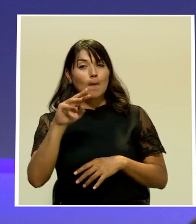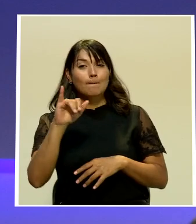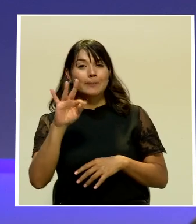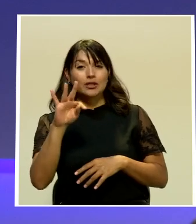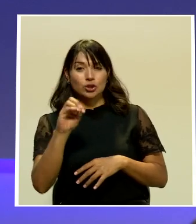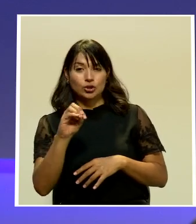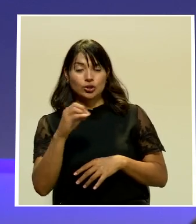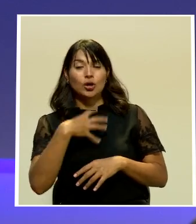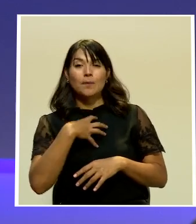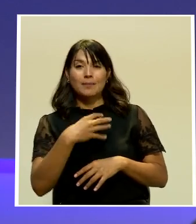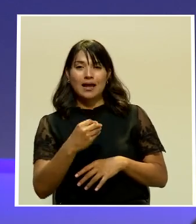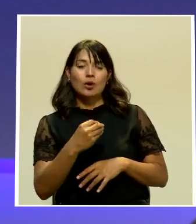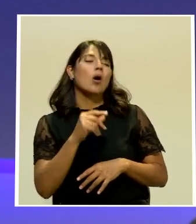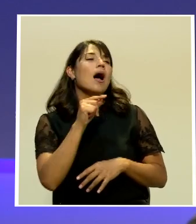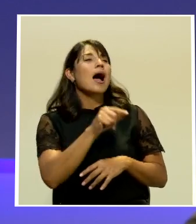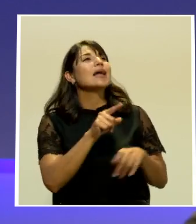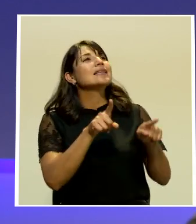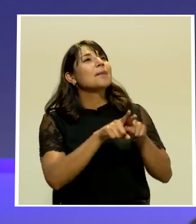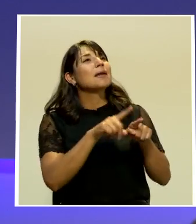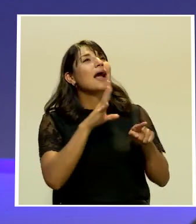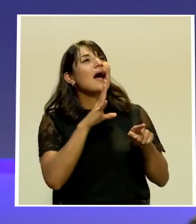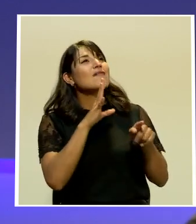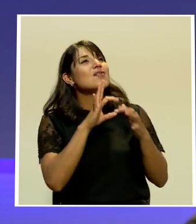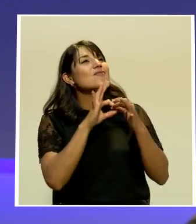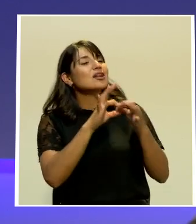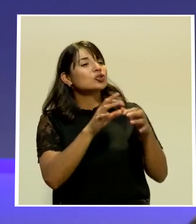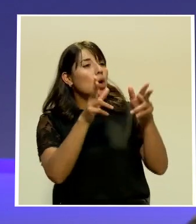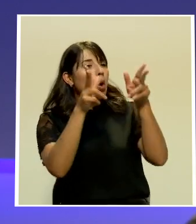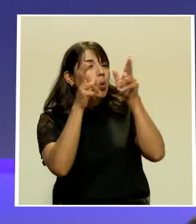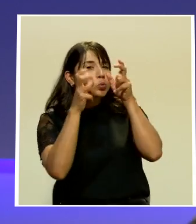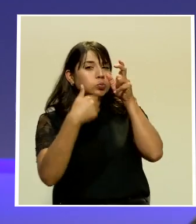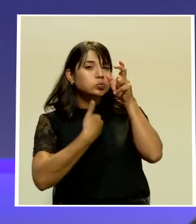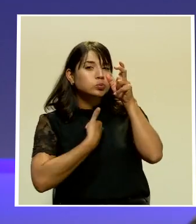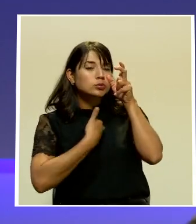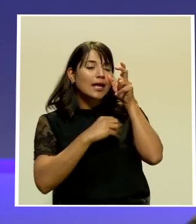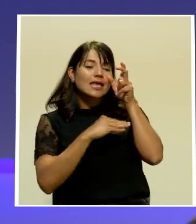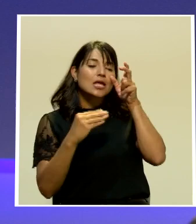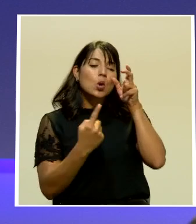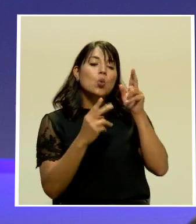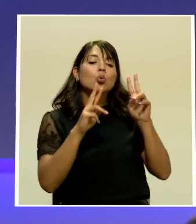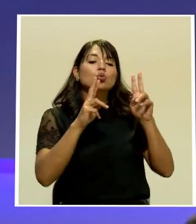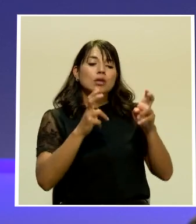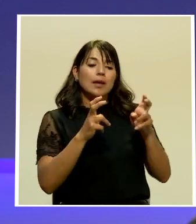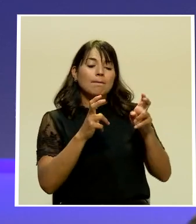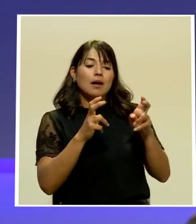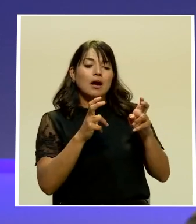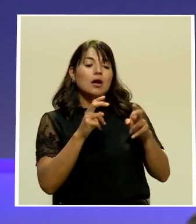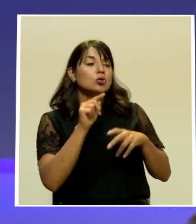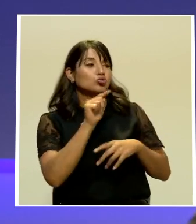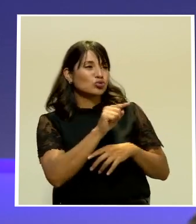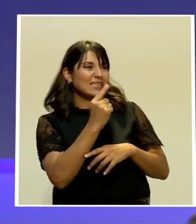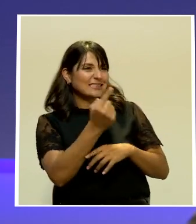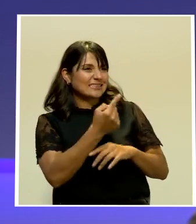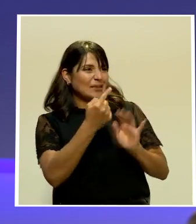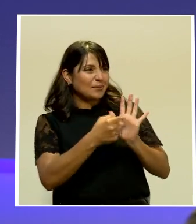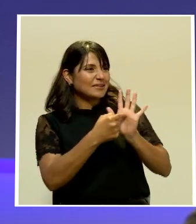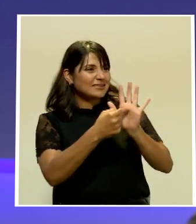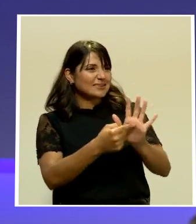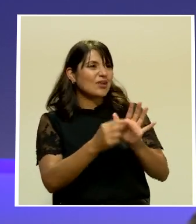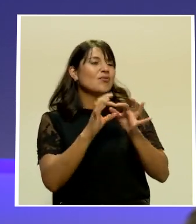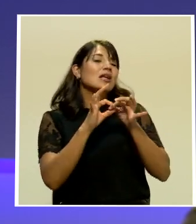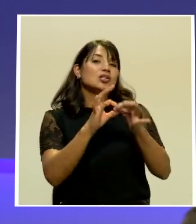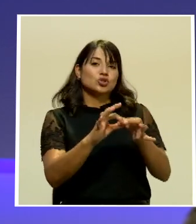que también aborda el tema de la autopercepción y un tema que es permanente en vos, según entiendo, que es el de la